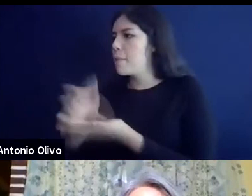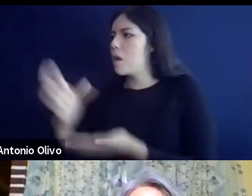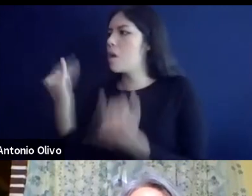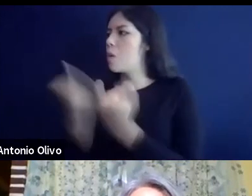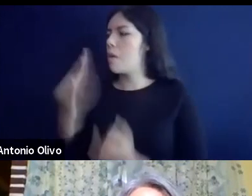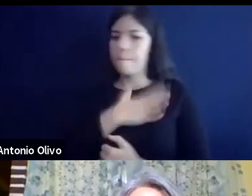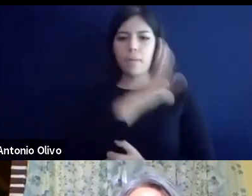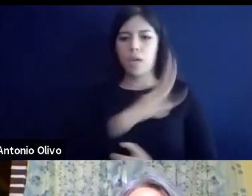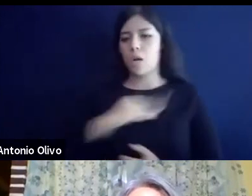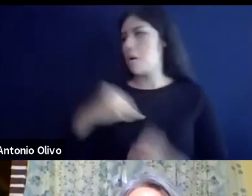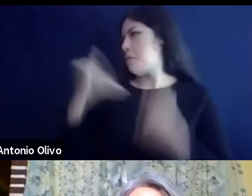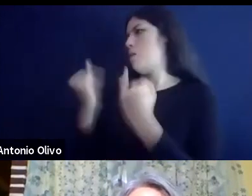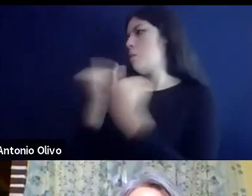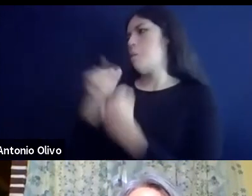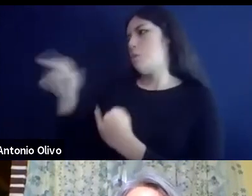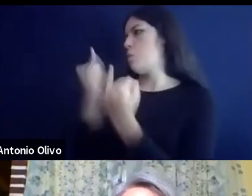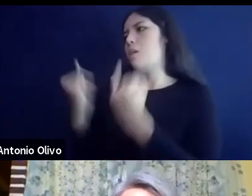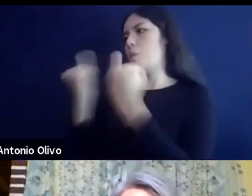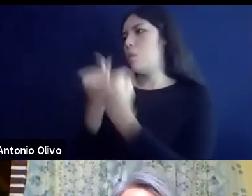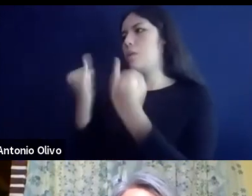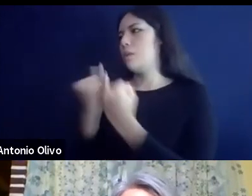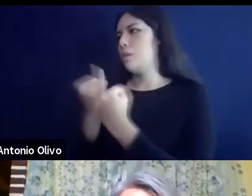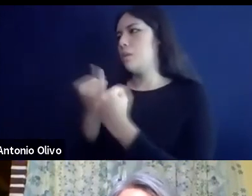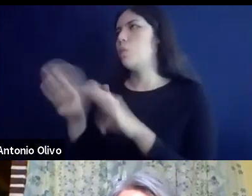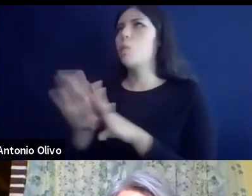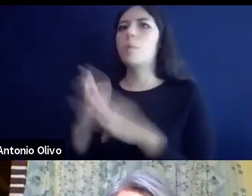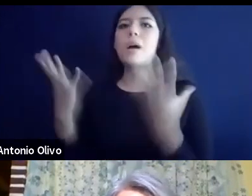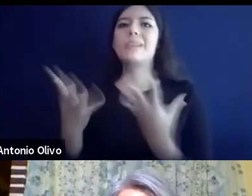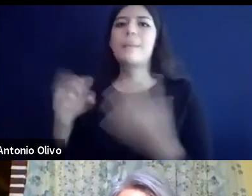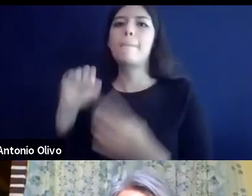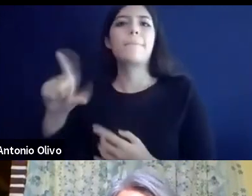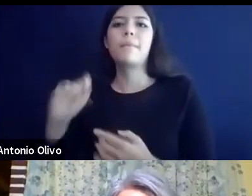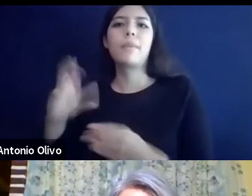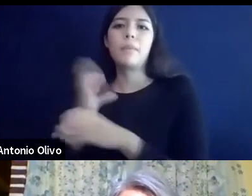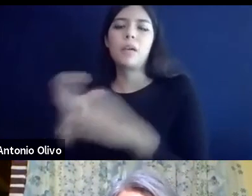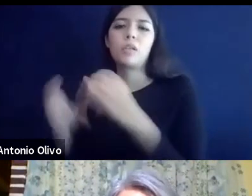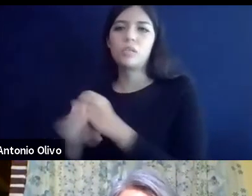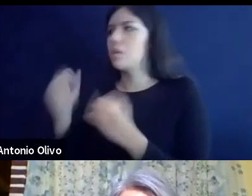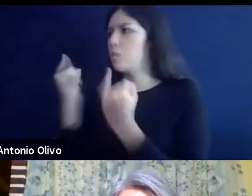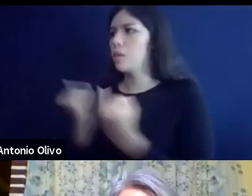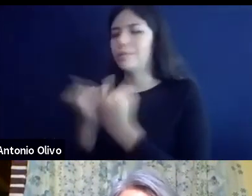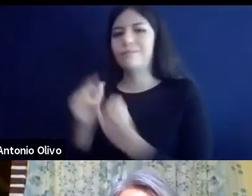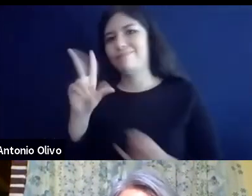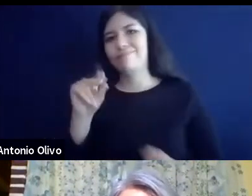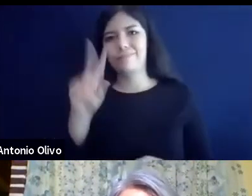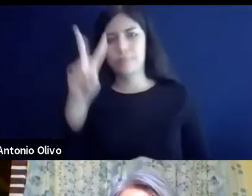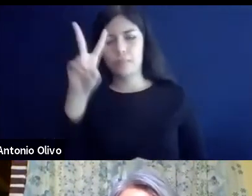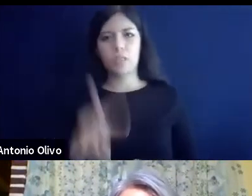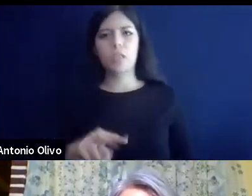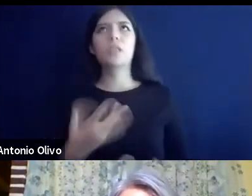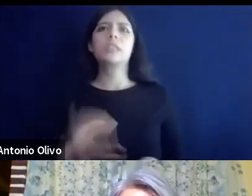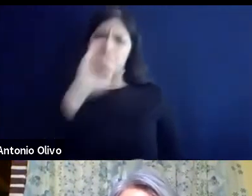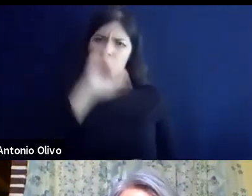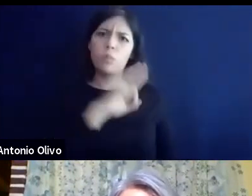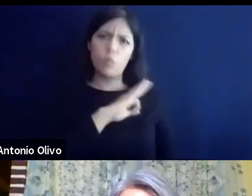actuar igual, y no es así, ¿sí? O sea, es delicado, en ese sentido es delicado. No hay que quebrar esperanzas.